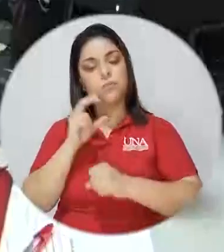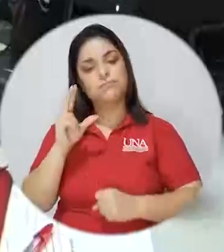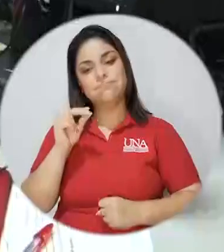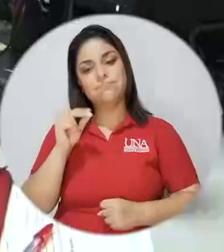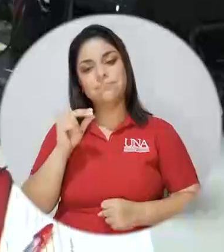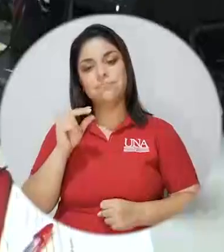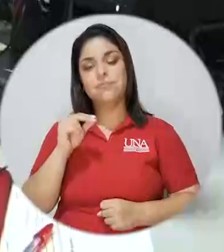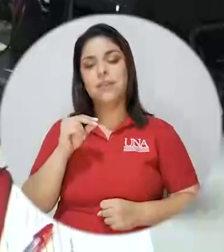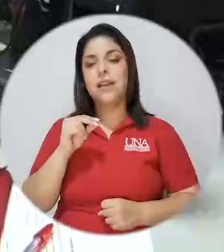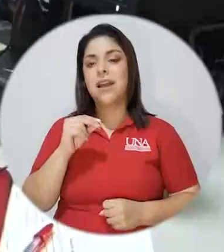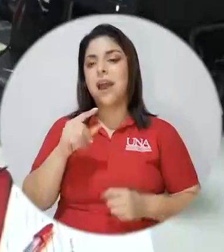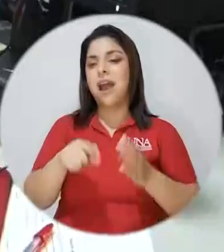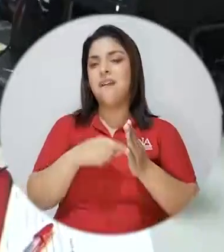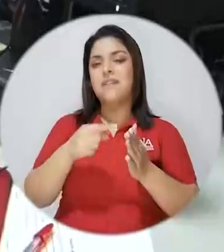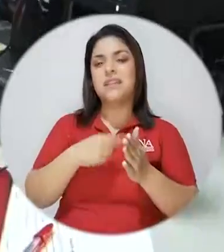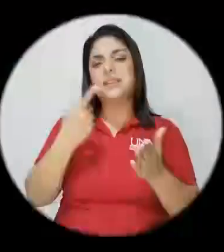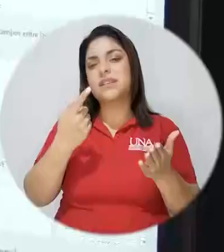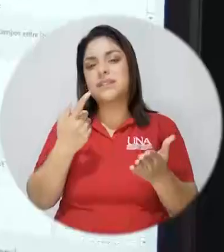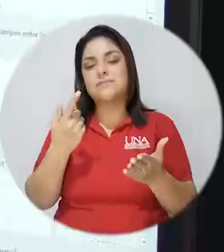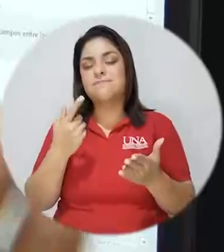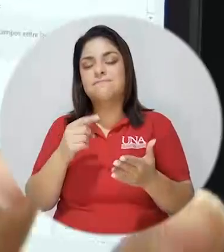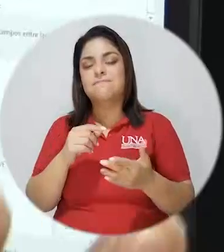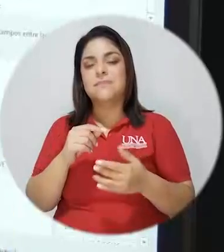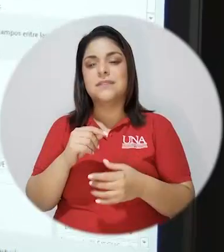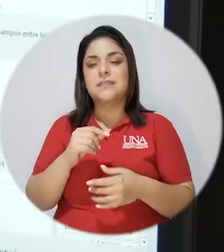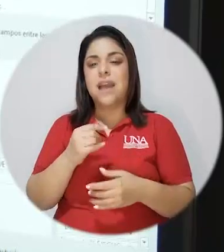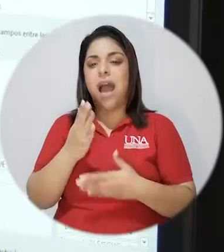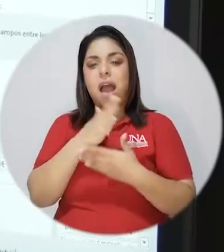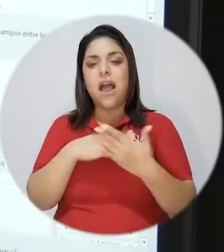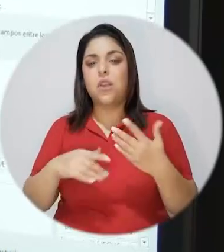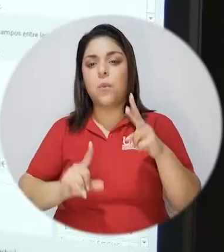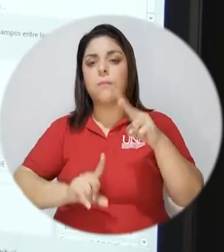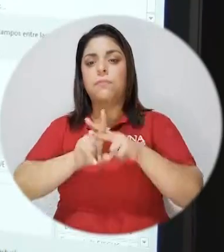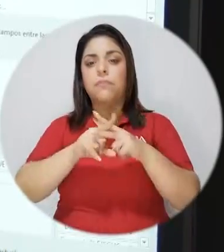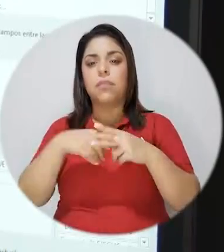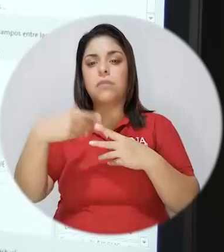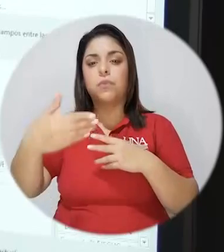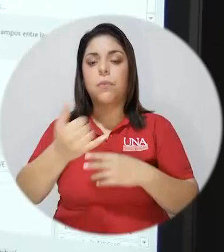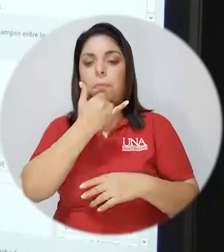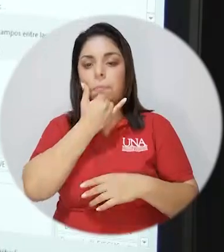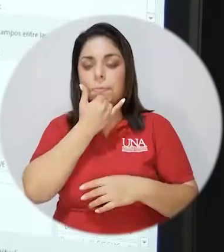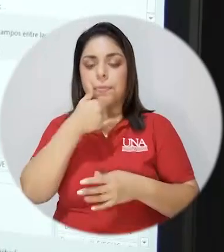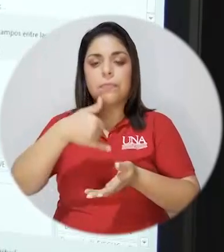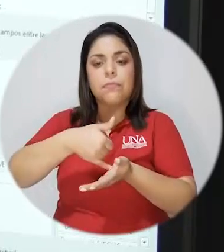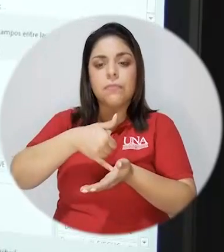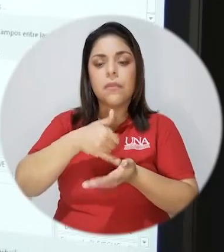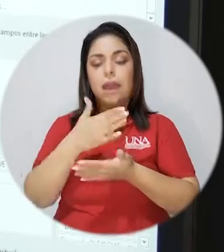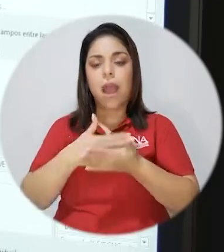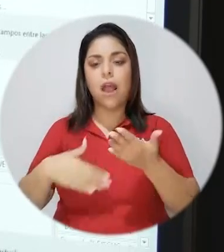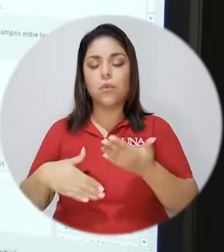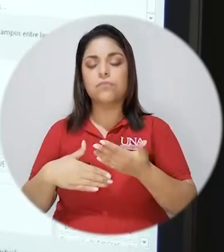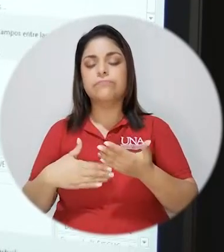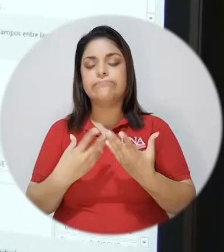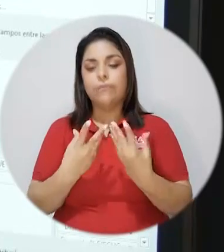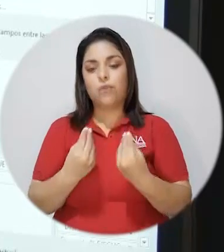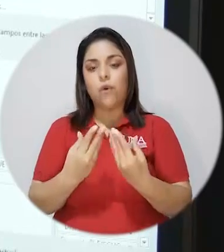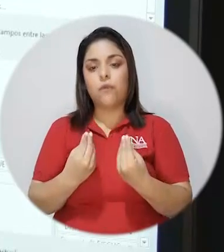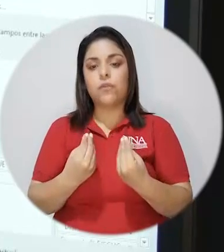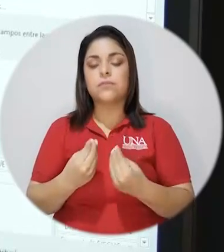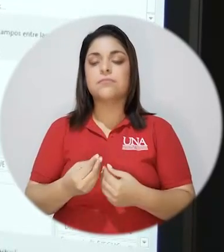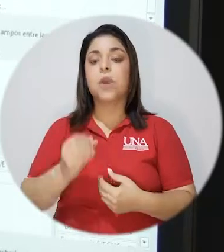Tarde o temprano sale lo que denominamos una pulga, ¿verdad? O un defecto en el software o una vulnerabilidad.